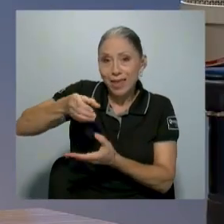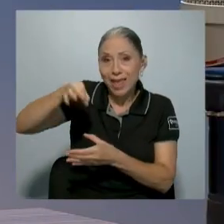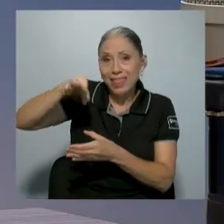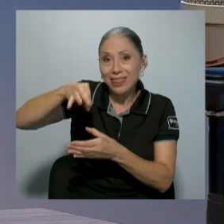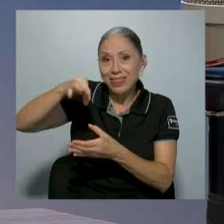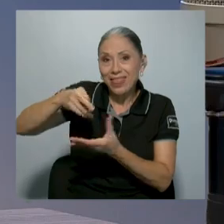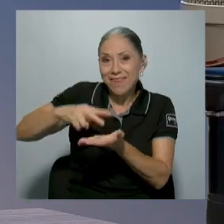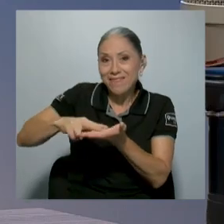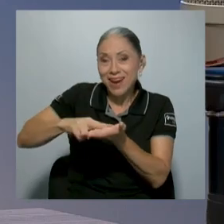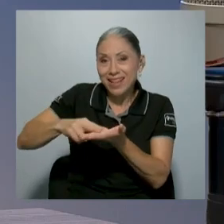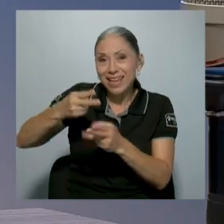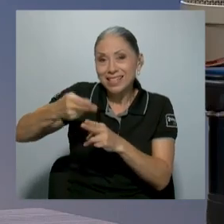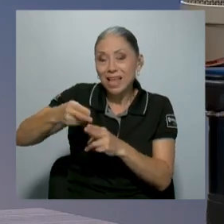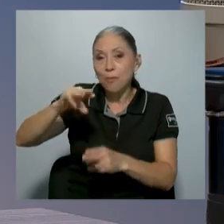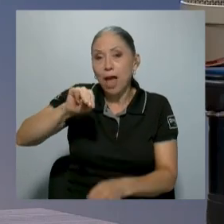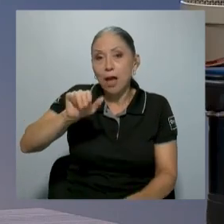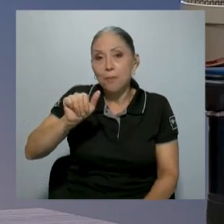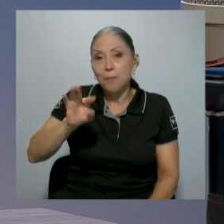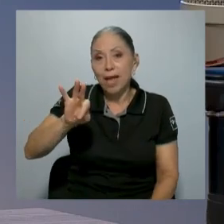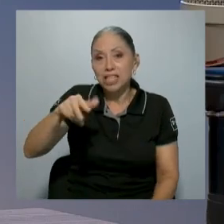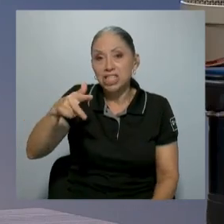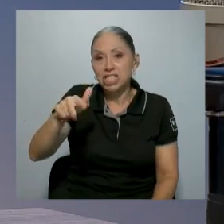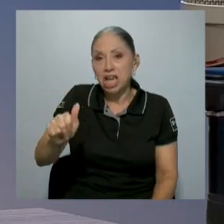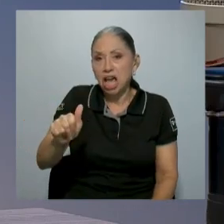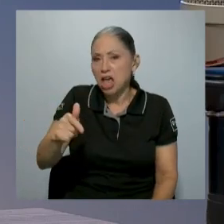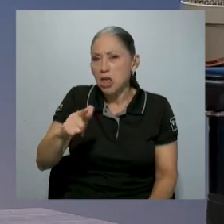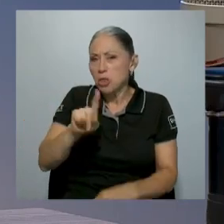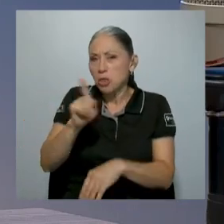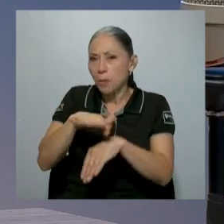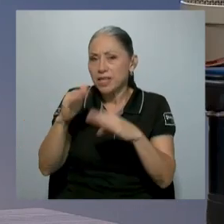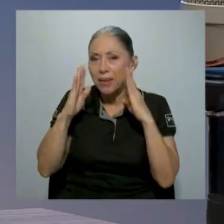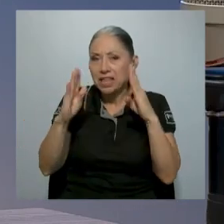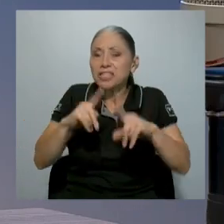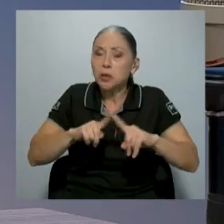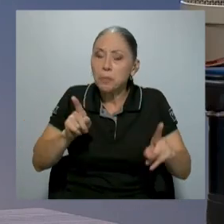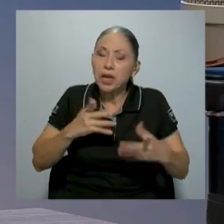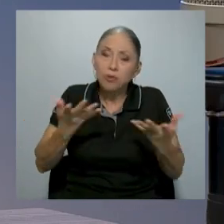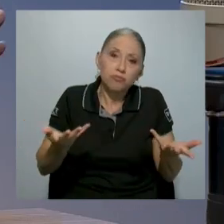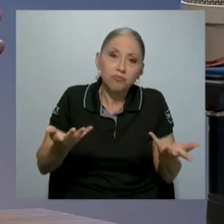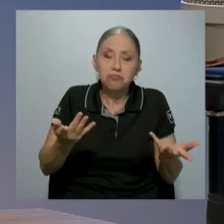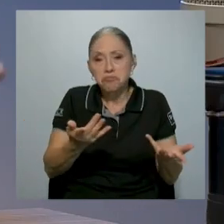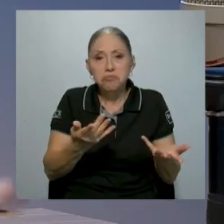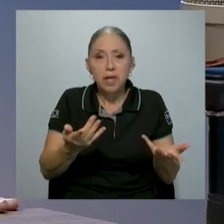verde exactamente, pero las redes